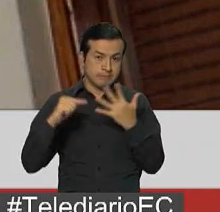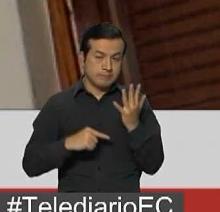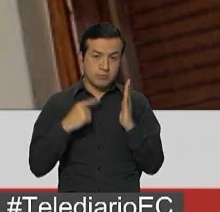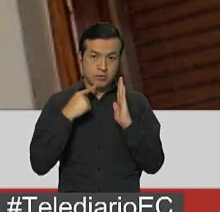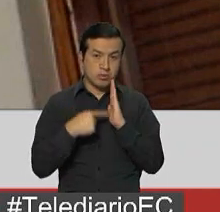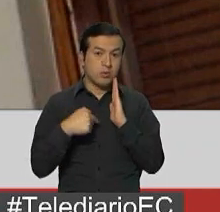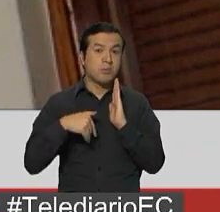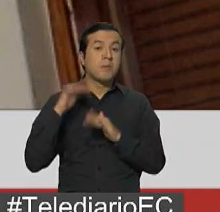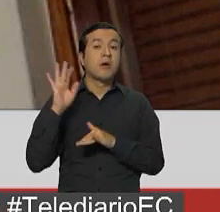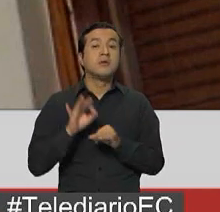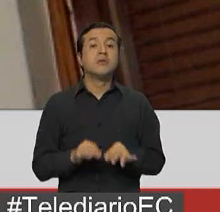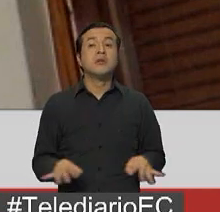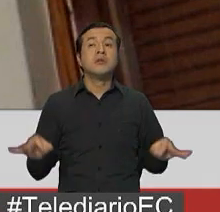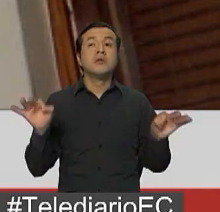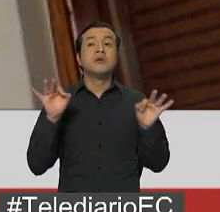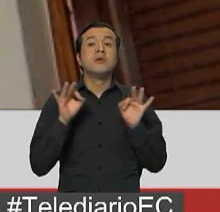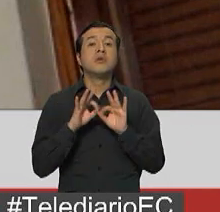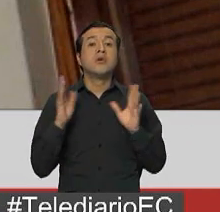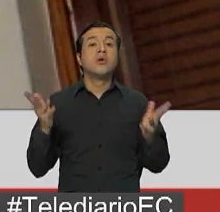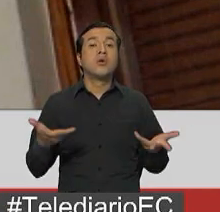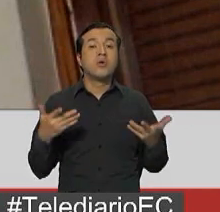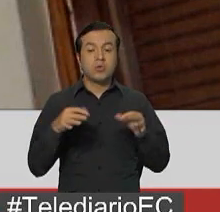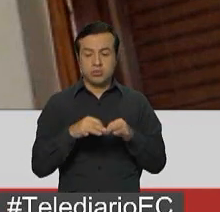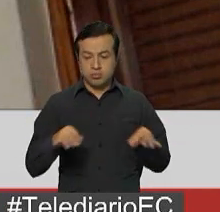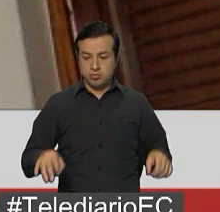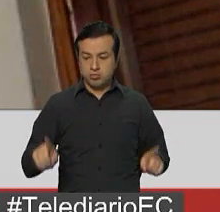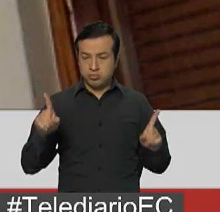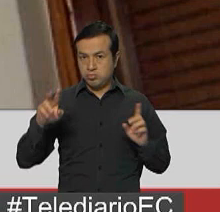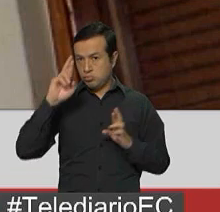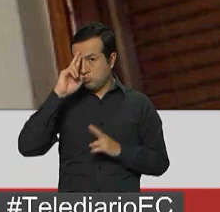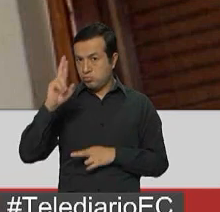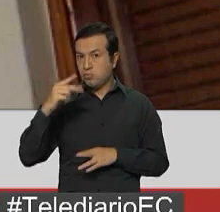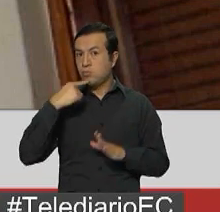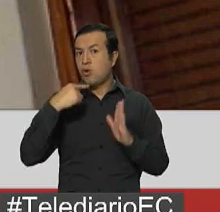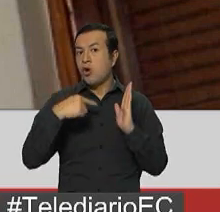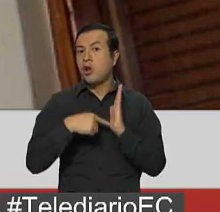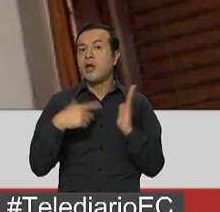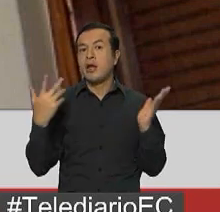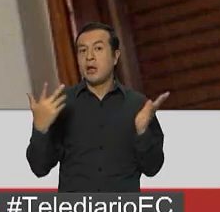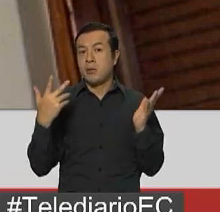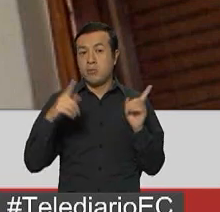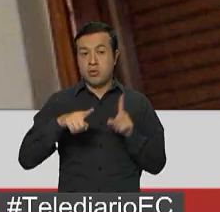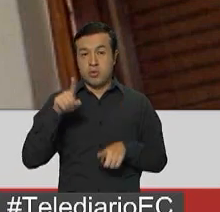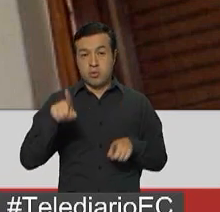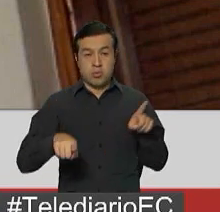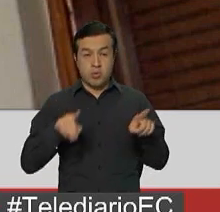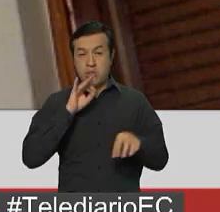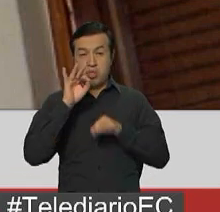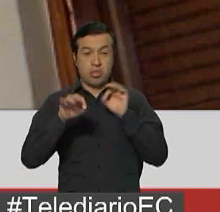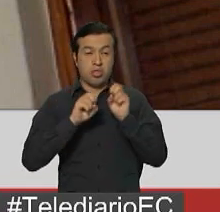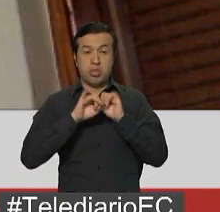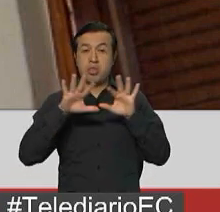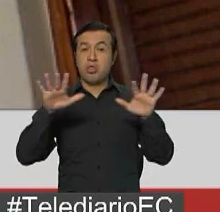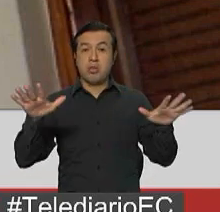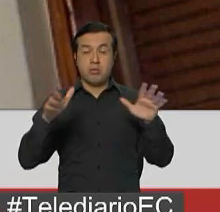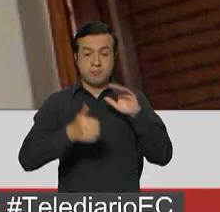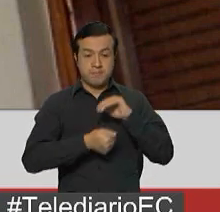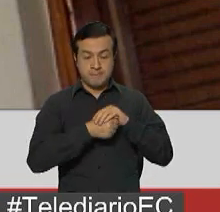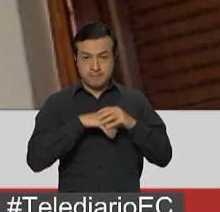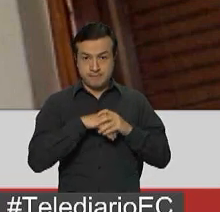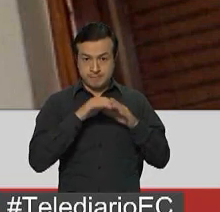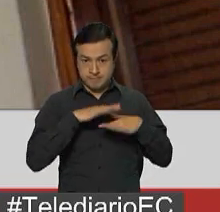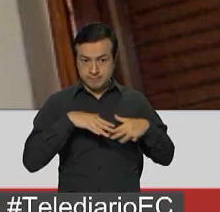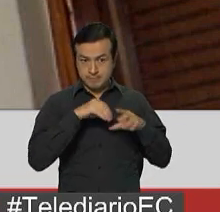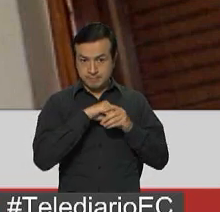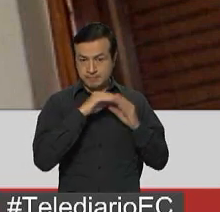las más importantes las medidas de distanciamiento social y claro cuando los brotes son muy grandes obviamente en confinamiento en